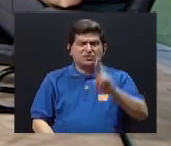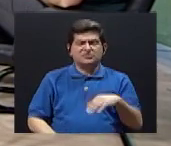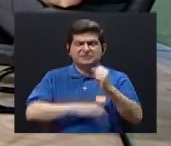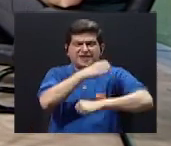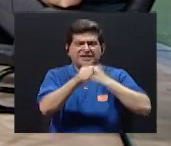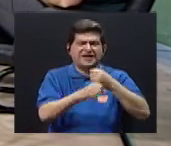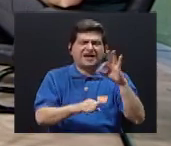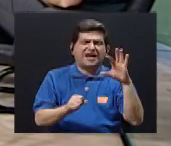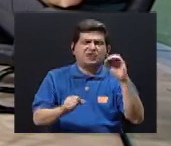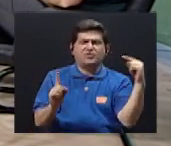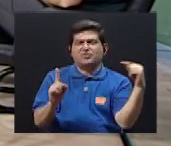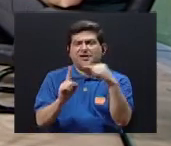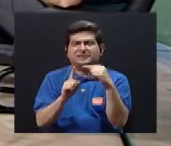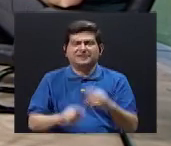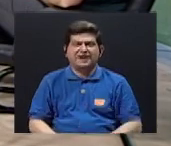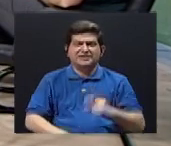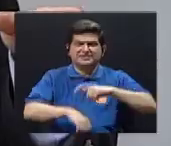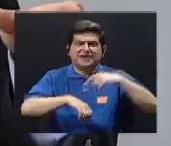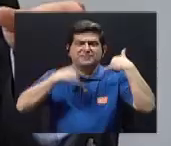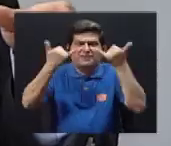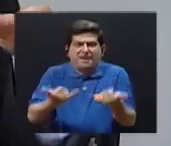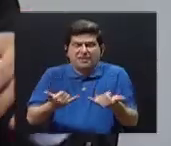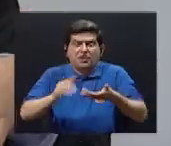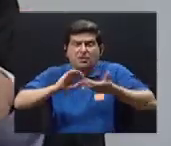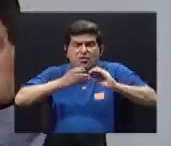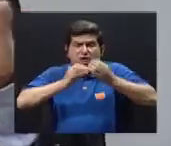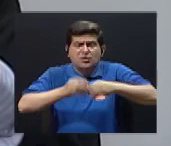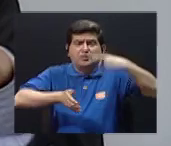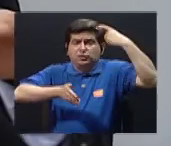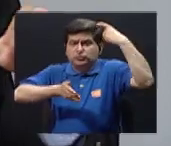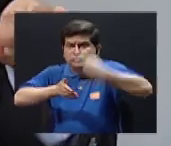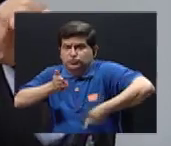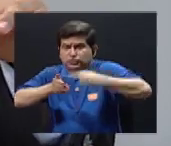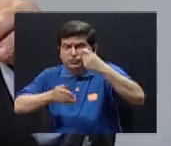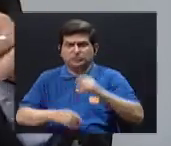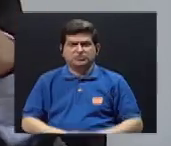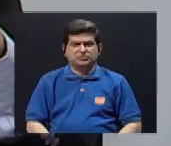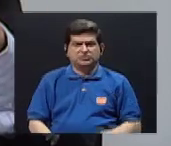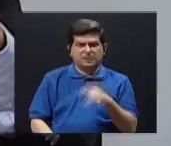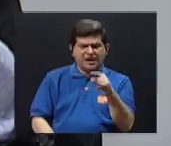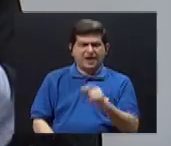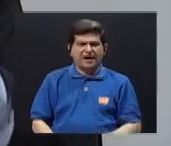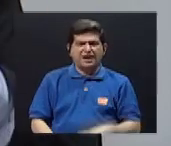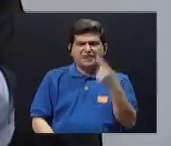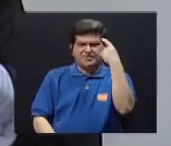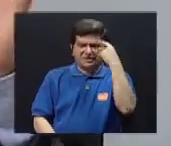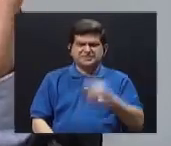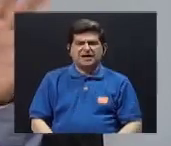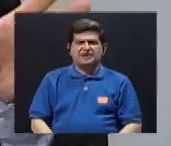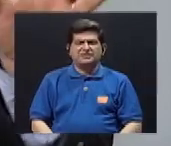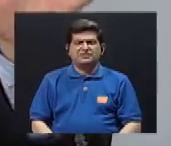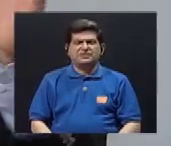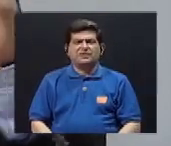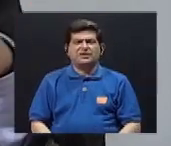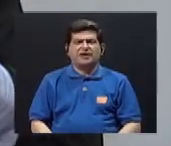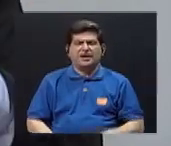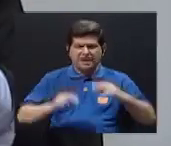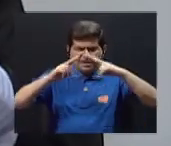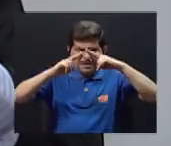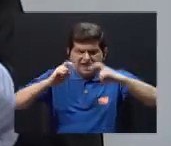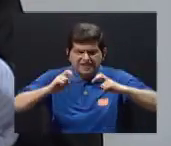Rica desde los 90s hasta la época Ajá. actual, en números muy duros de la Latino Barómetro,